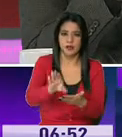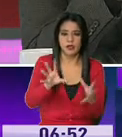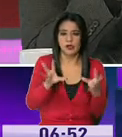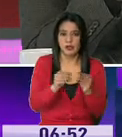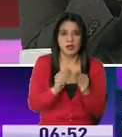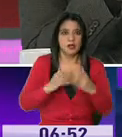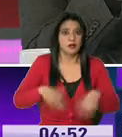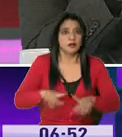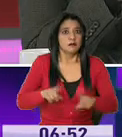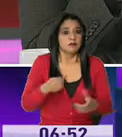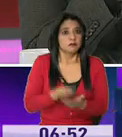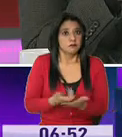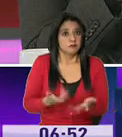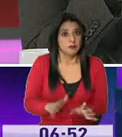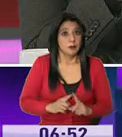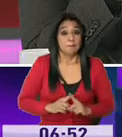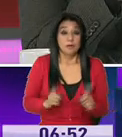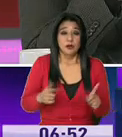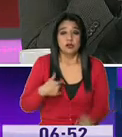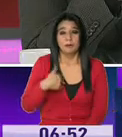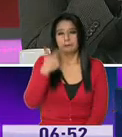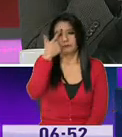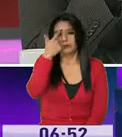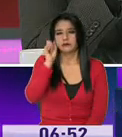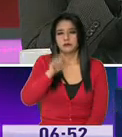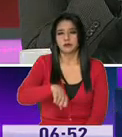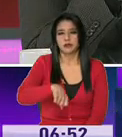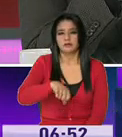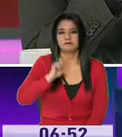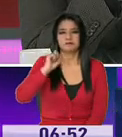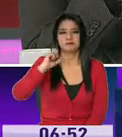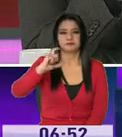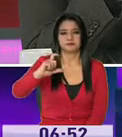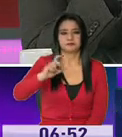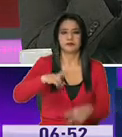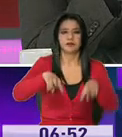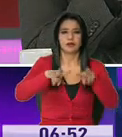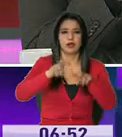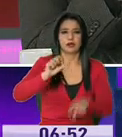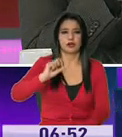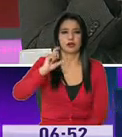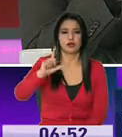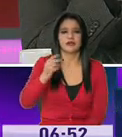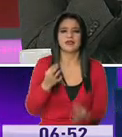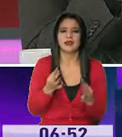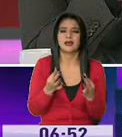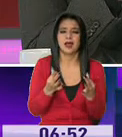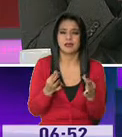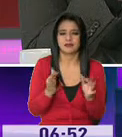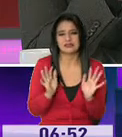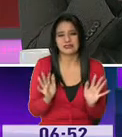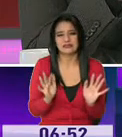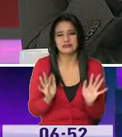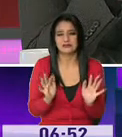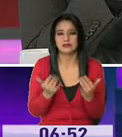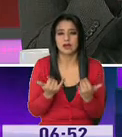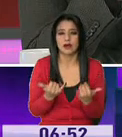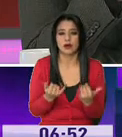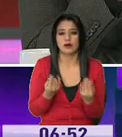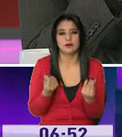que ningún solo centavo destinado a la salud, a detener esta emergencia, sea destinado a las manos negras de la corrupción, eso que quede claro. Pero sí,